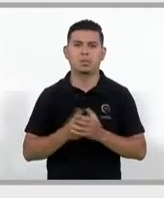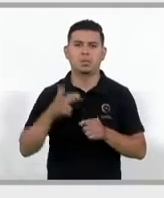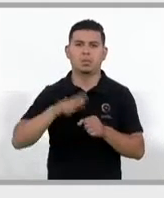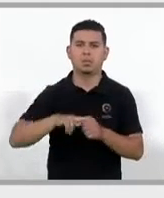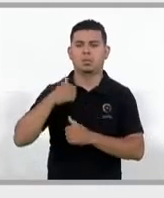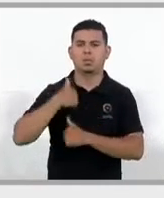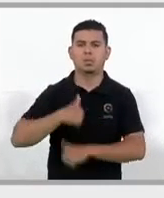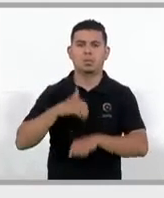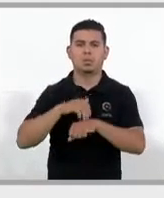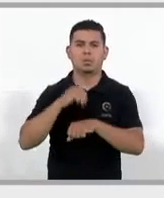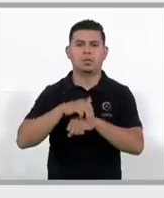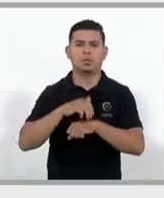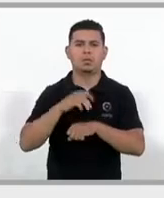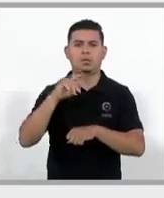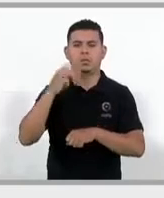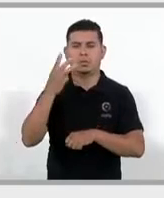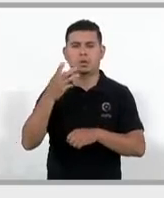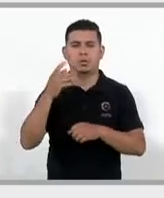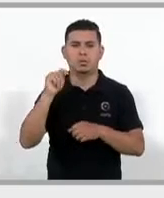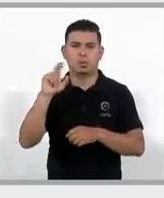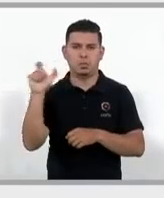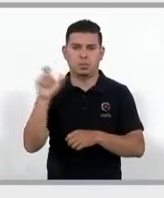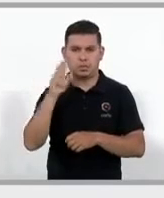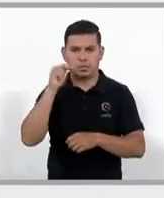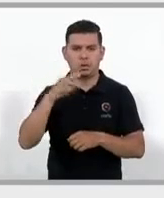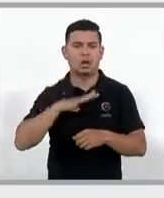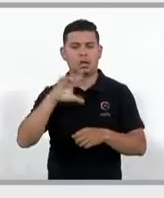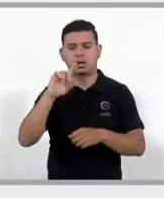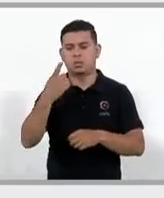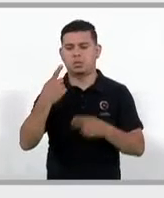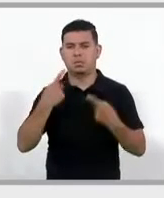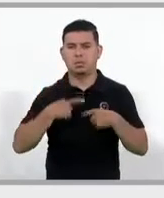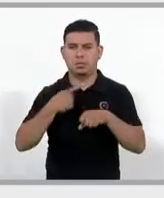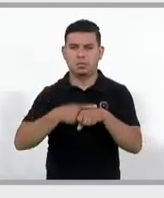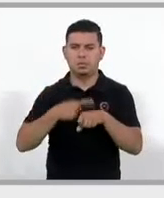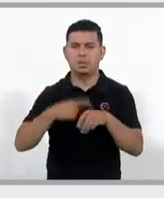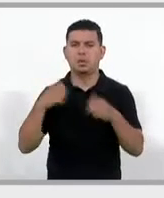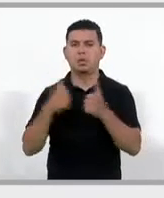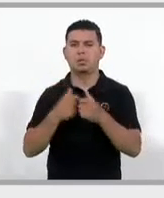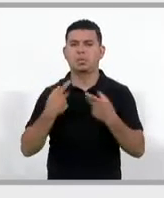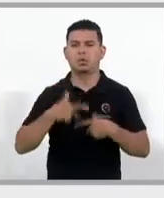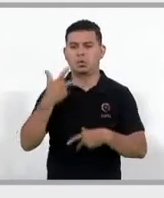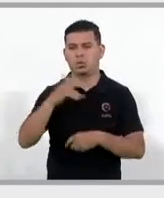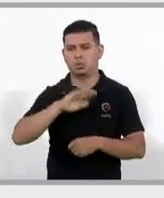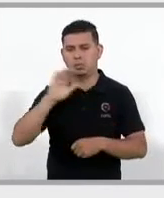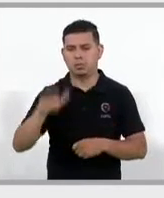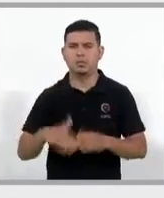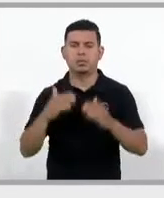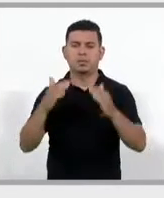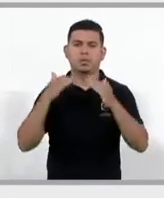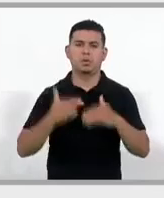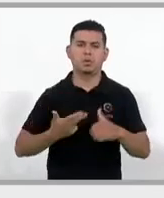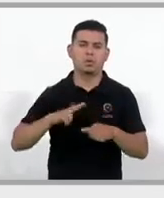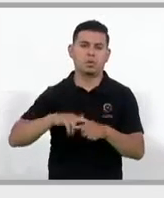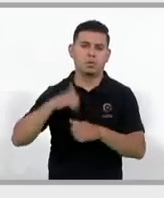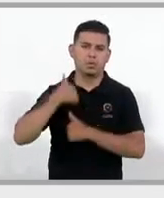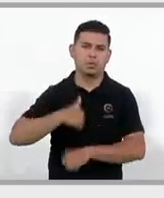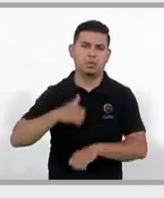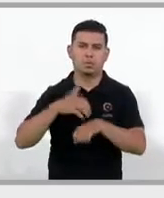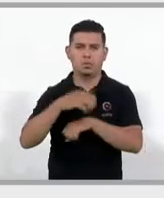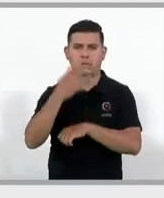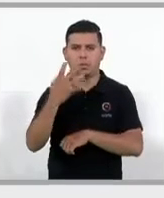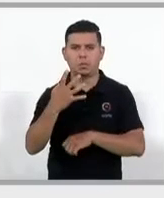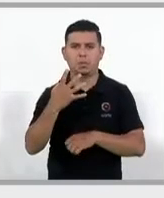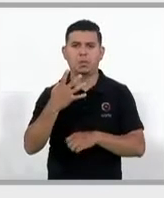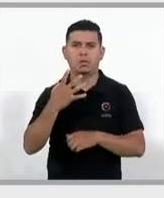número 3 tuxtepec 31 casos confirmados con 8 defunciones para la jurisdicción sanitaria número